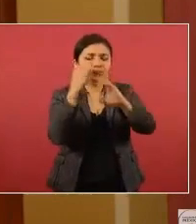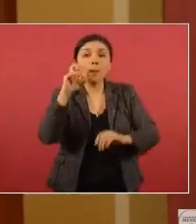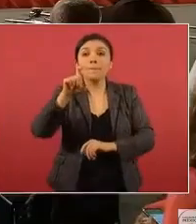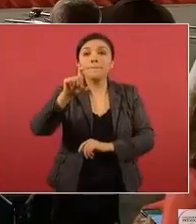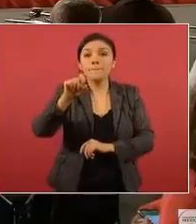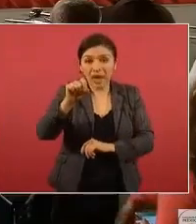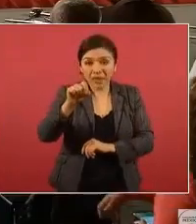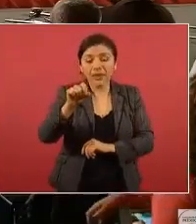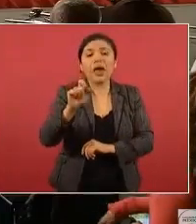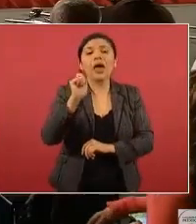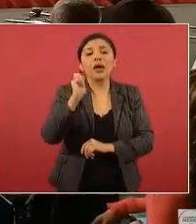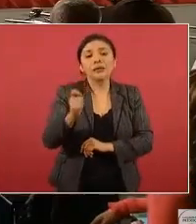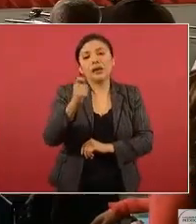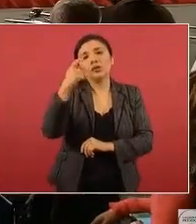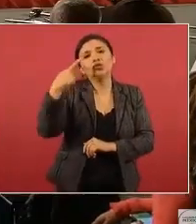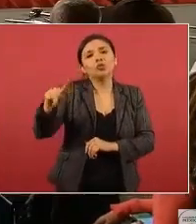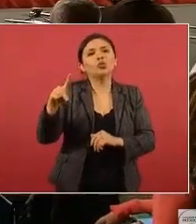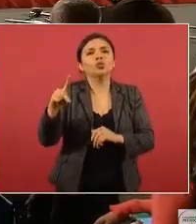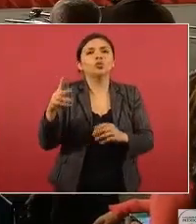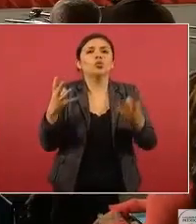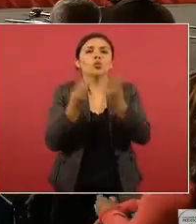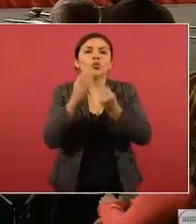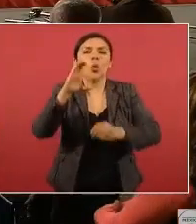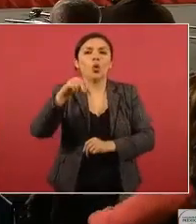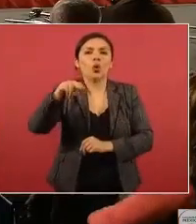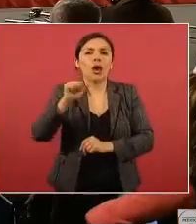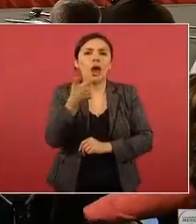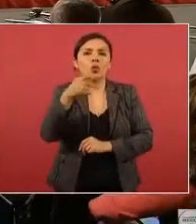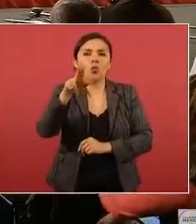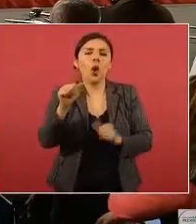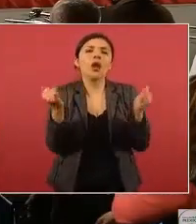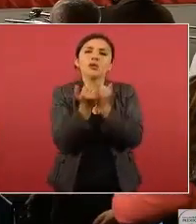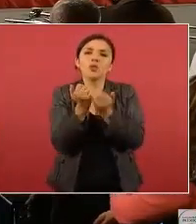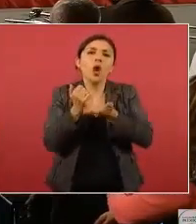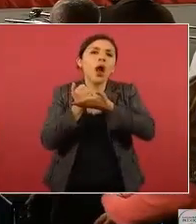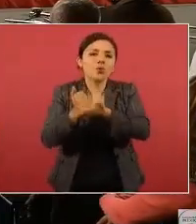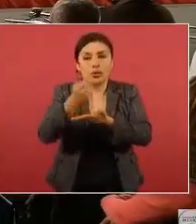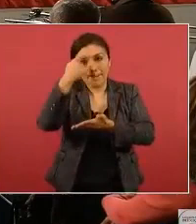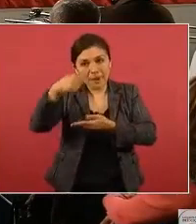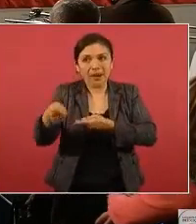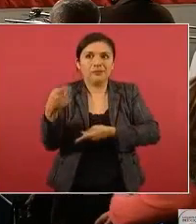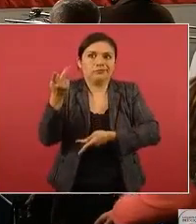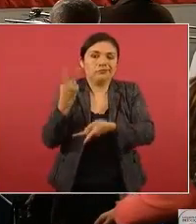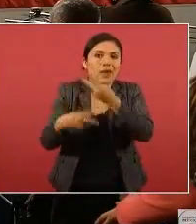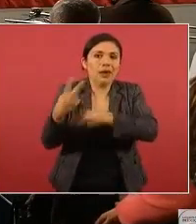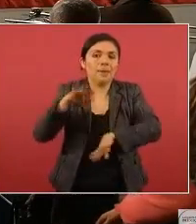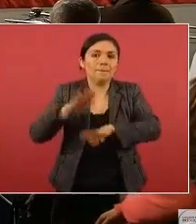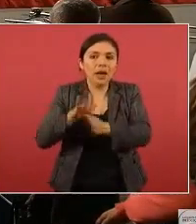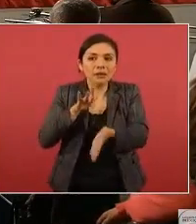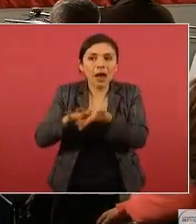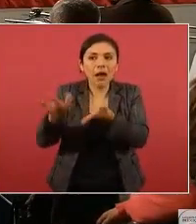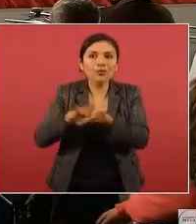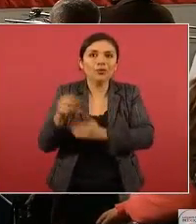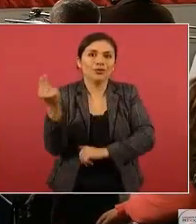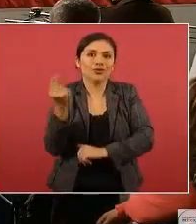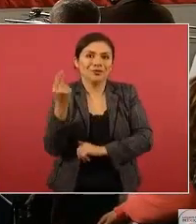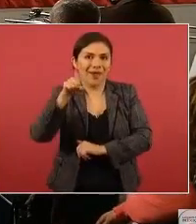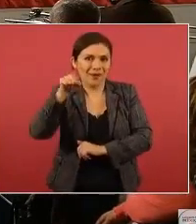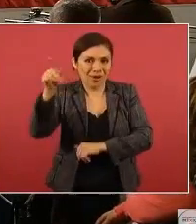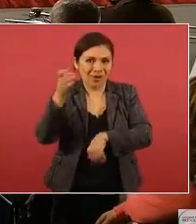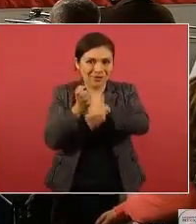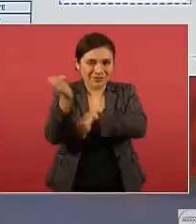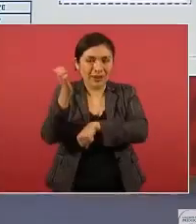cisternas que son de conagua que están participando en este en este plan para el apoyo al